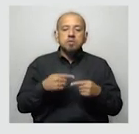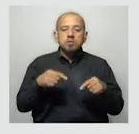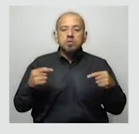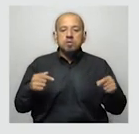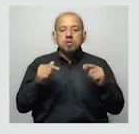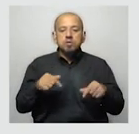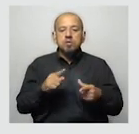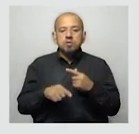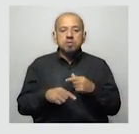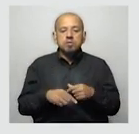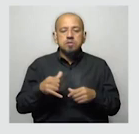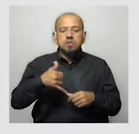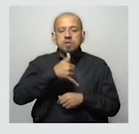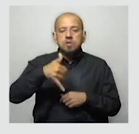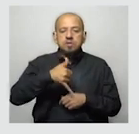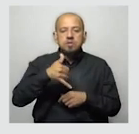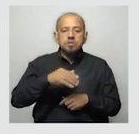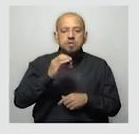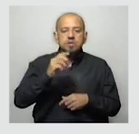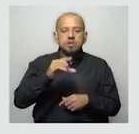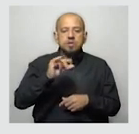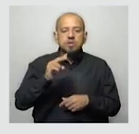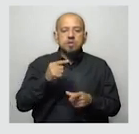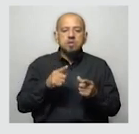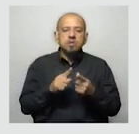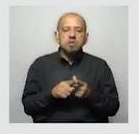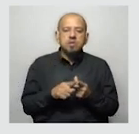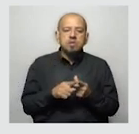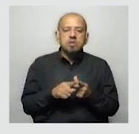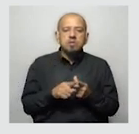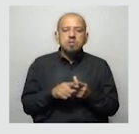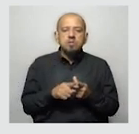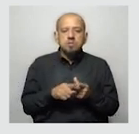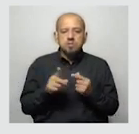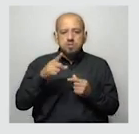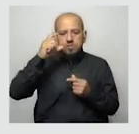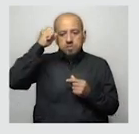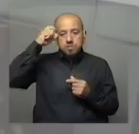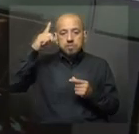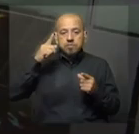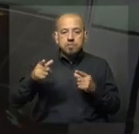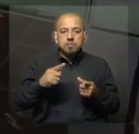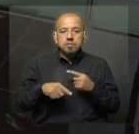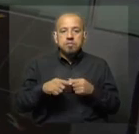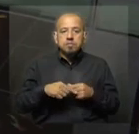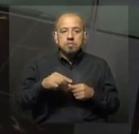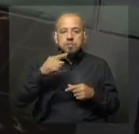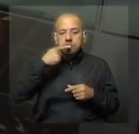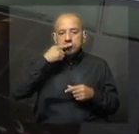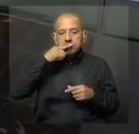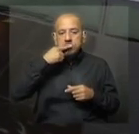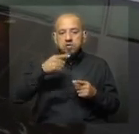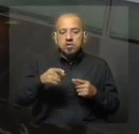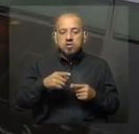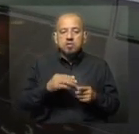nacionales, miel, aceite, oliva, por otro lado, más allá de las frutas y verduras de estación. Qué inteligente que es la naturaleza, que nos da el choclo para la playa.